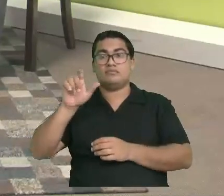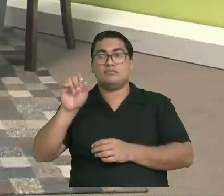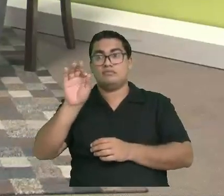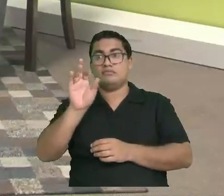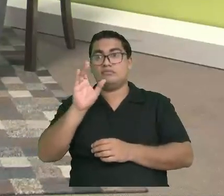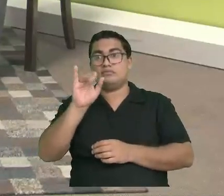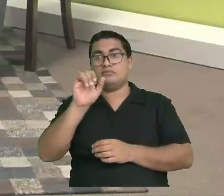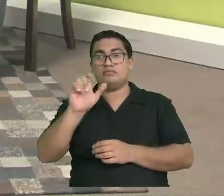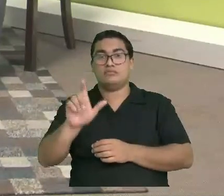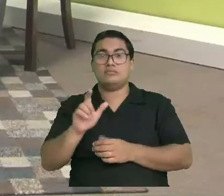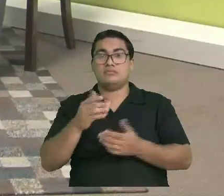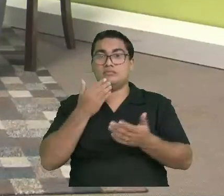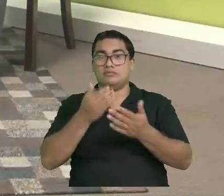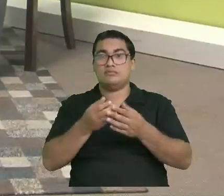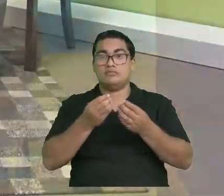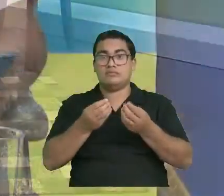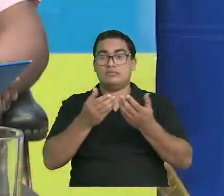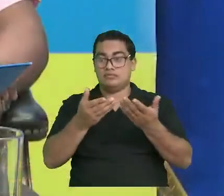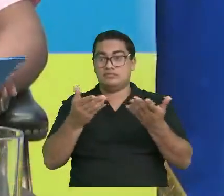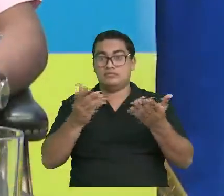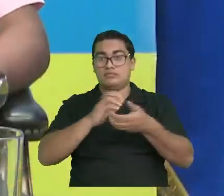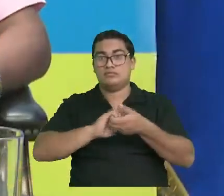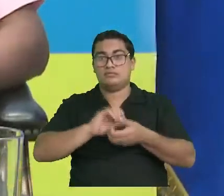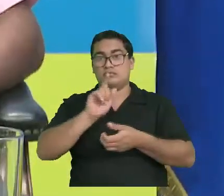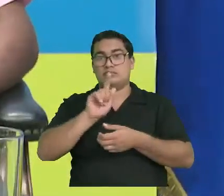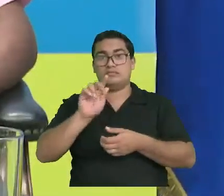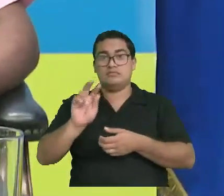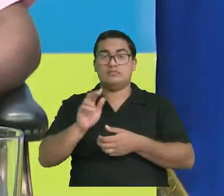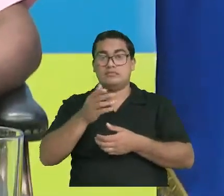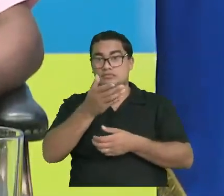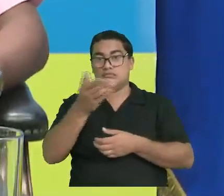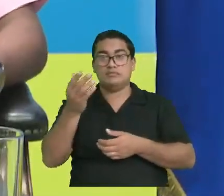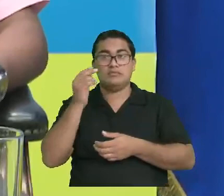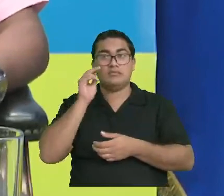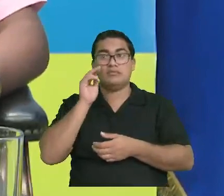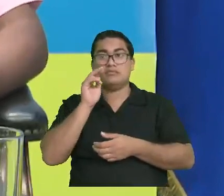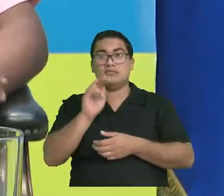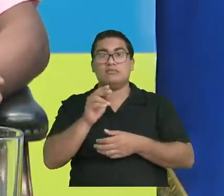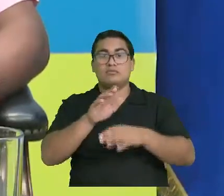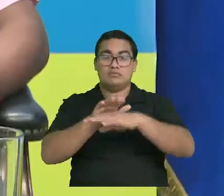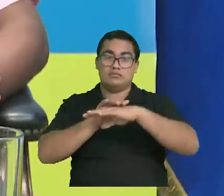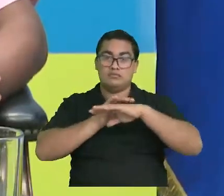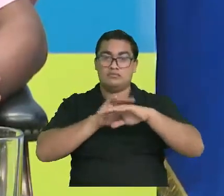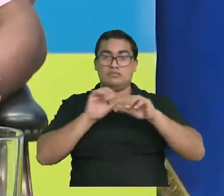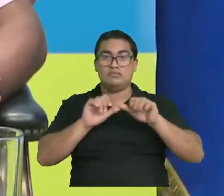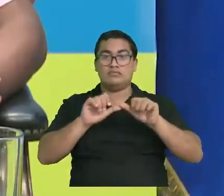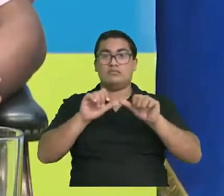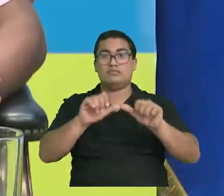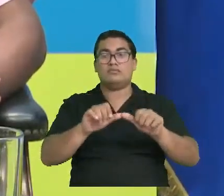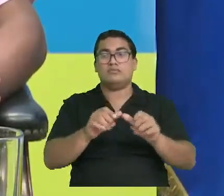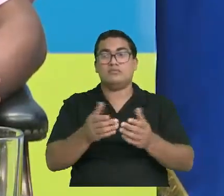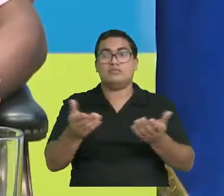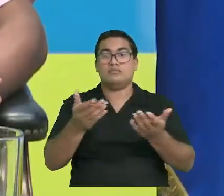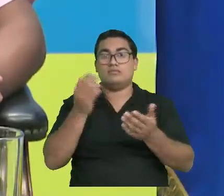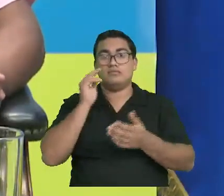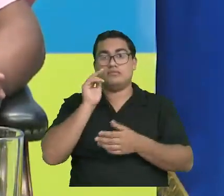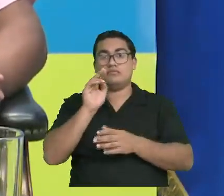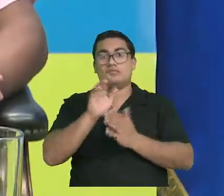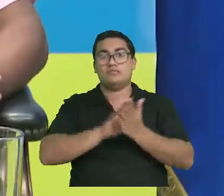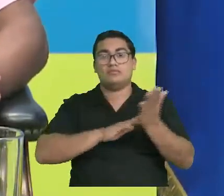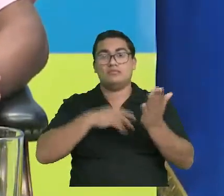que sí. Muchas gracias a usted. Gracias también a usted, amigo televidente, por su fiel sintonía. Le invito a que continúe en la excelente